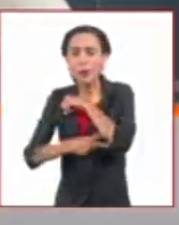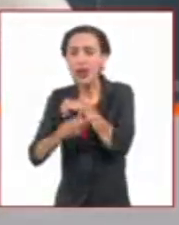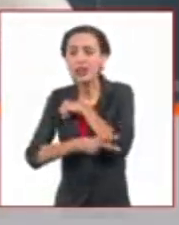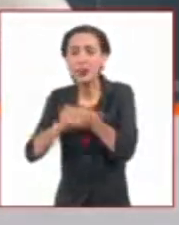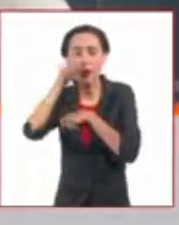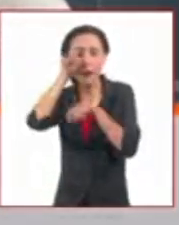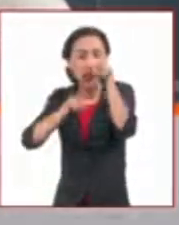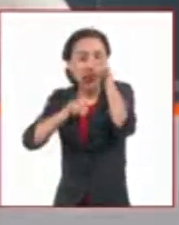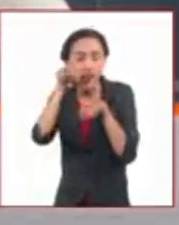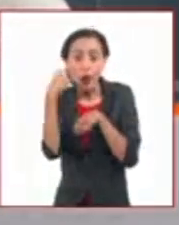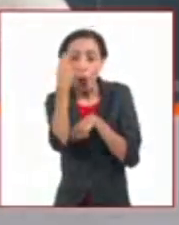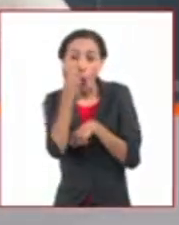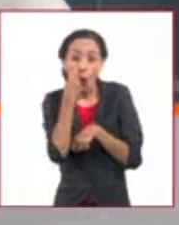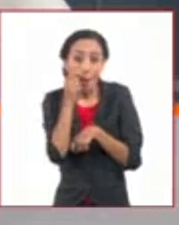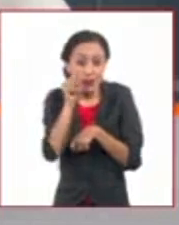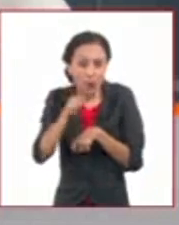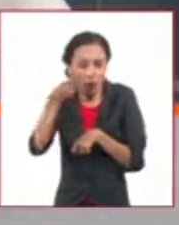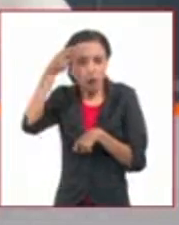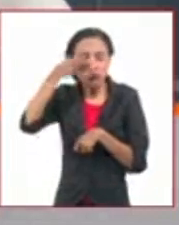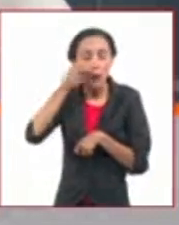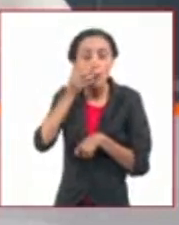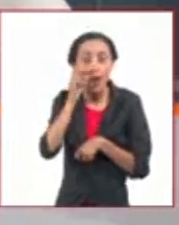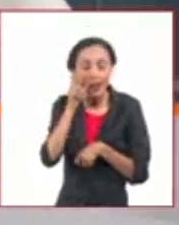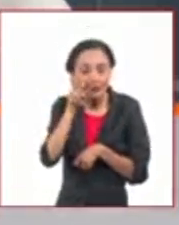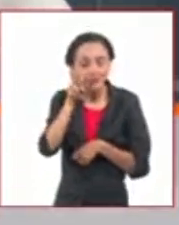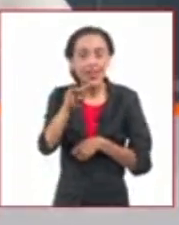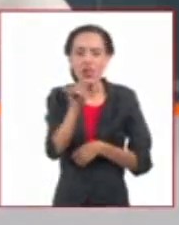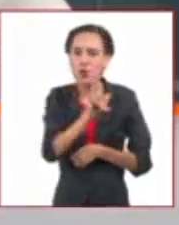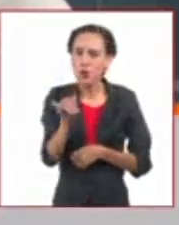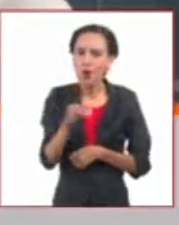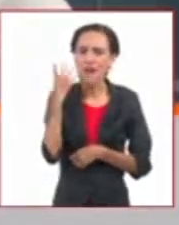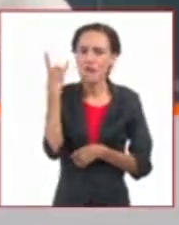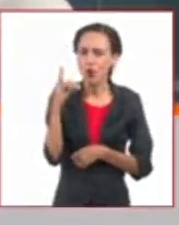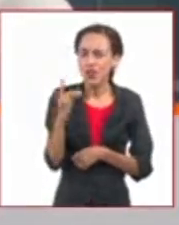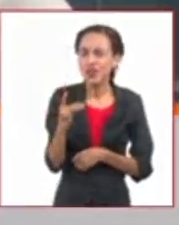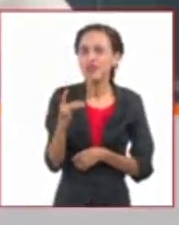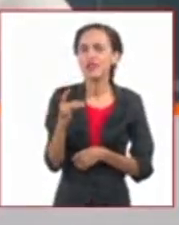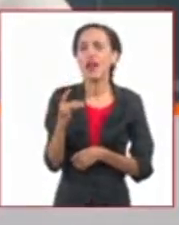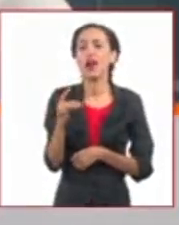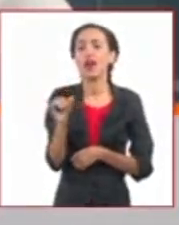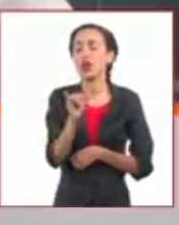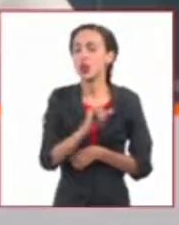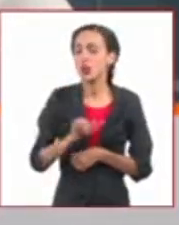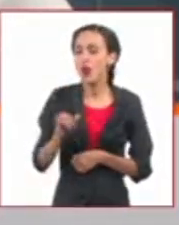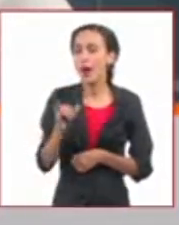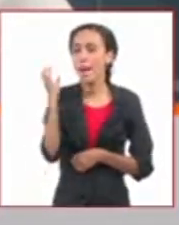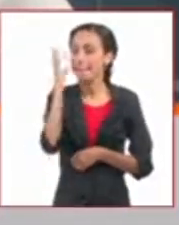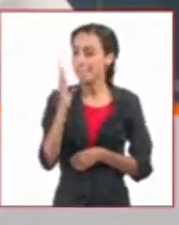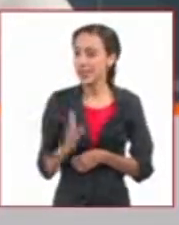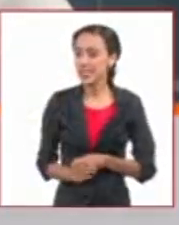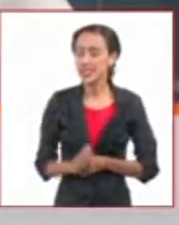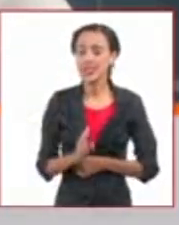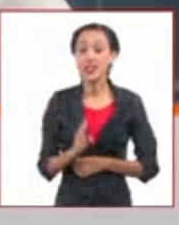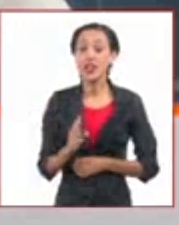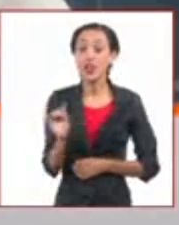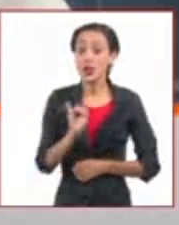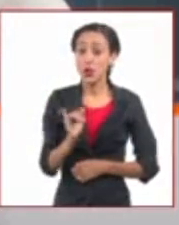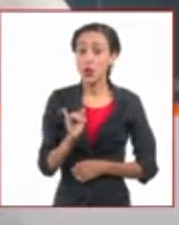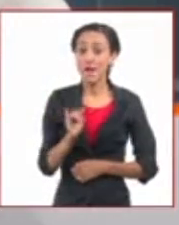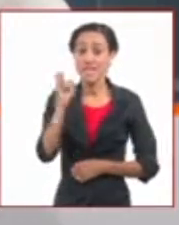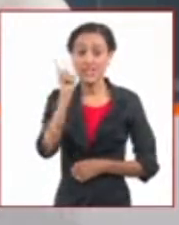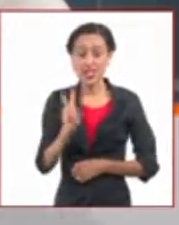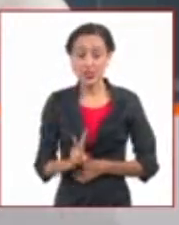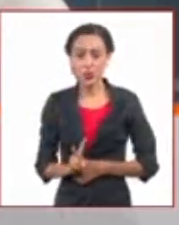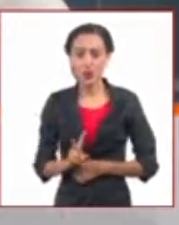bolivia en ecuador en venezuela todavía hasta américa después el huracán mitch en centroamérica con los